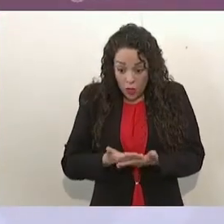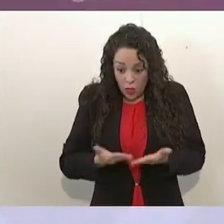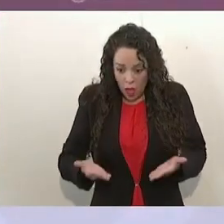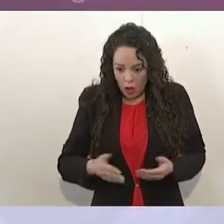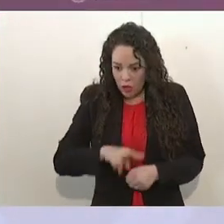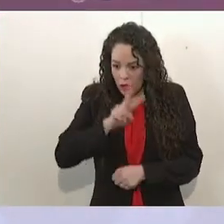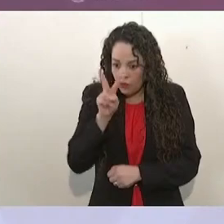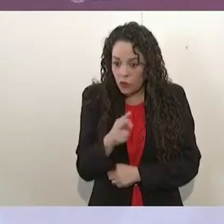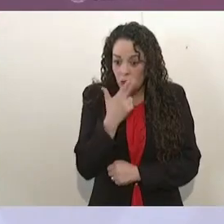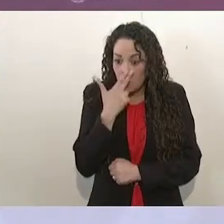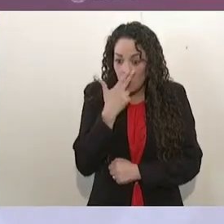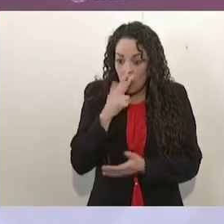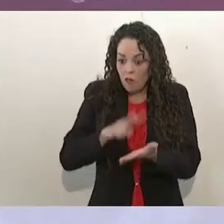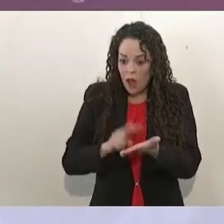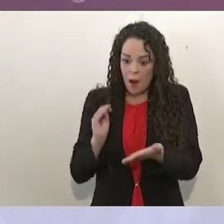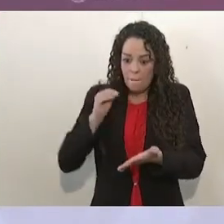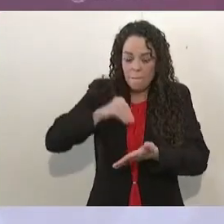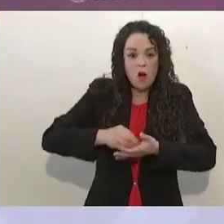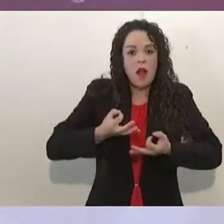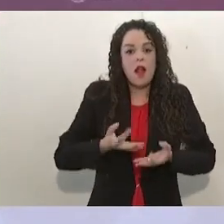porque se está